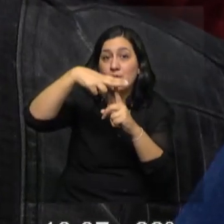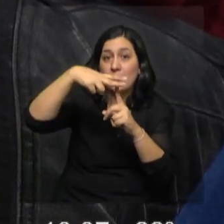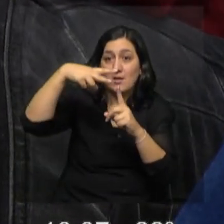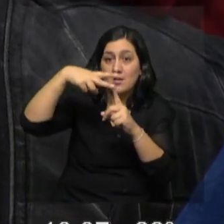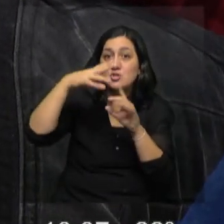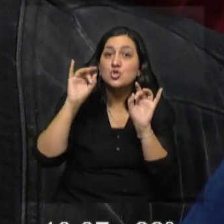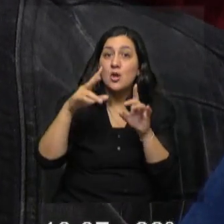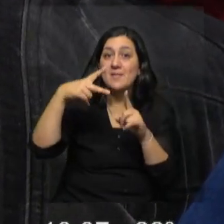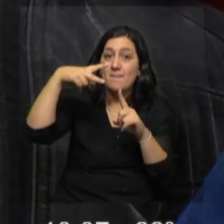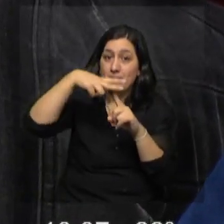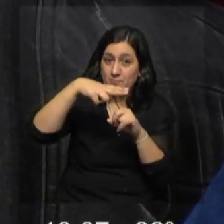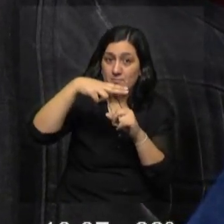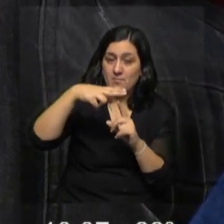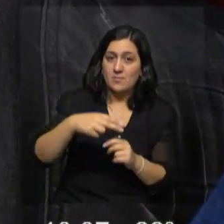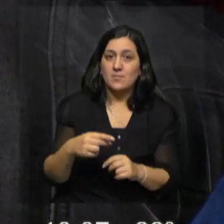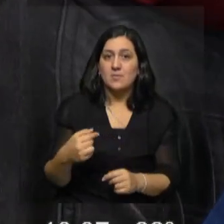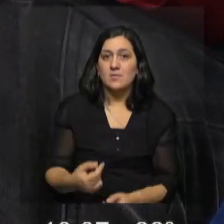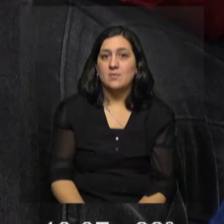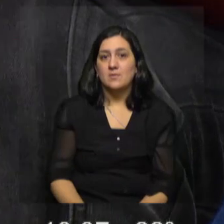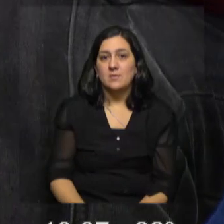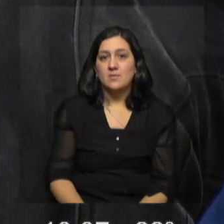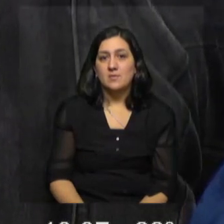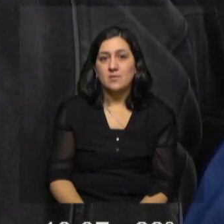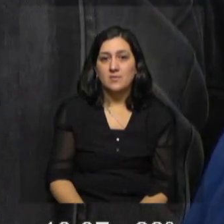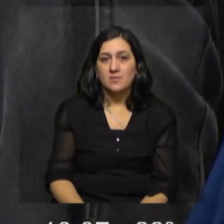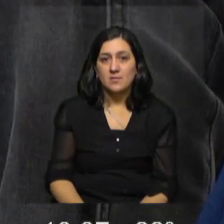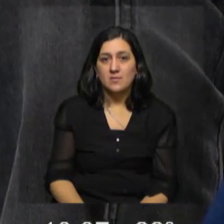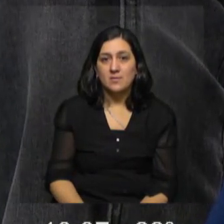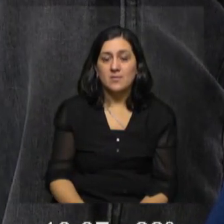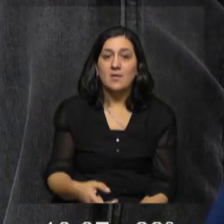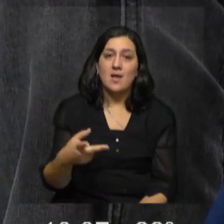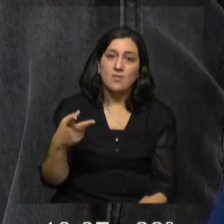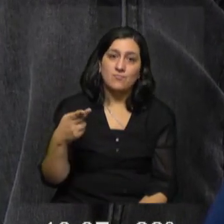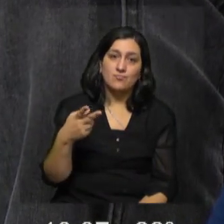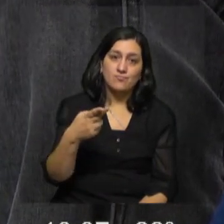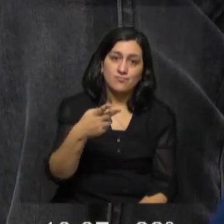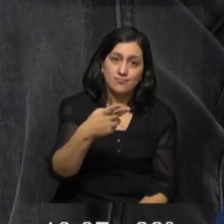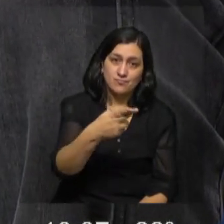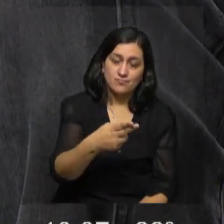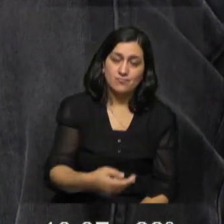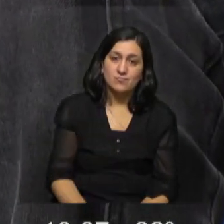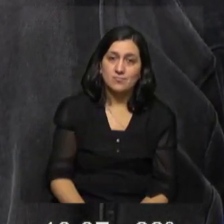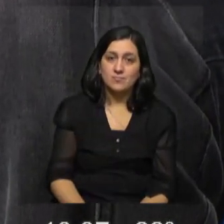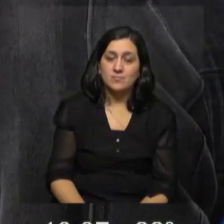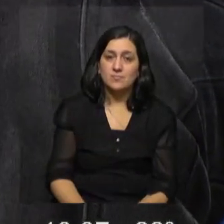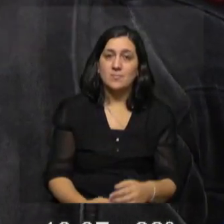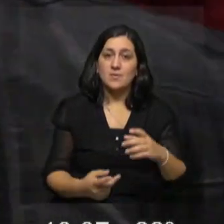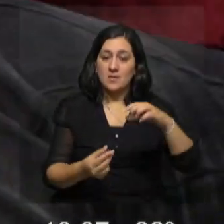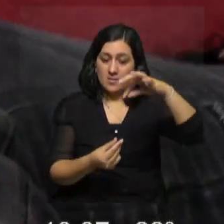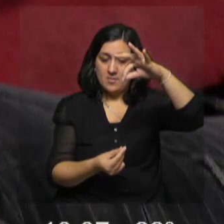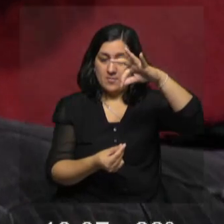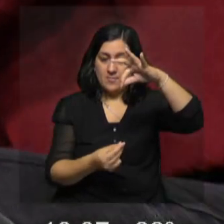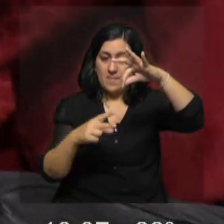Bueno, traje la tijera de... La que no corta. La de los niños, la primera que agarré. Y lo que hacemos después es